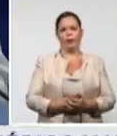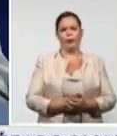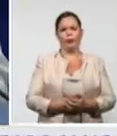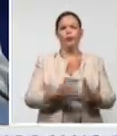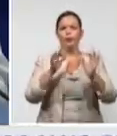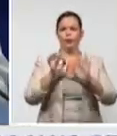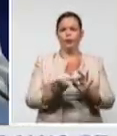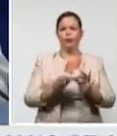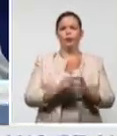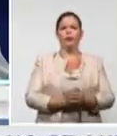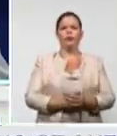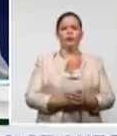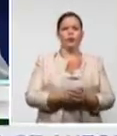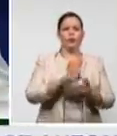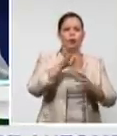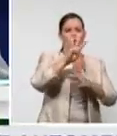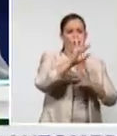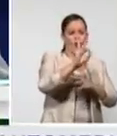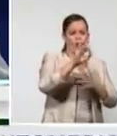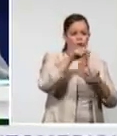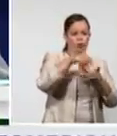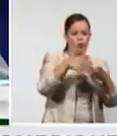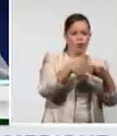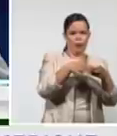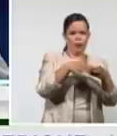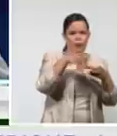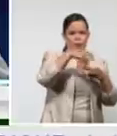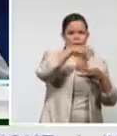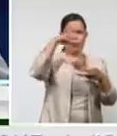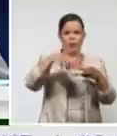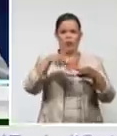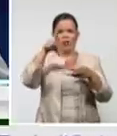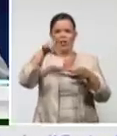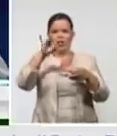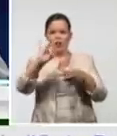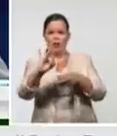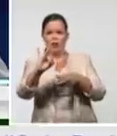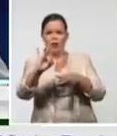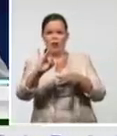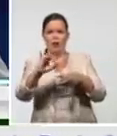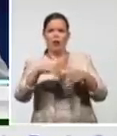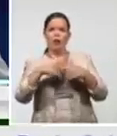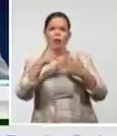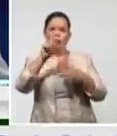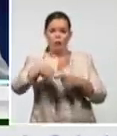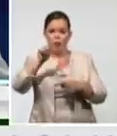17 de los 48, el 35,4 fueron asintomáticos.